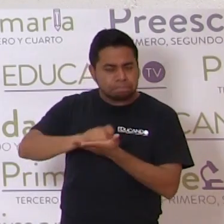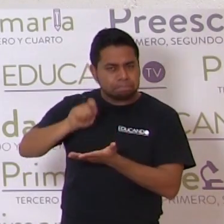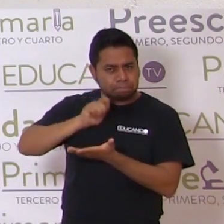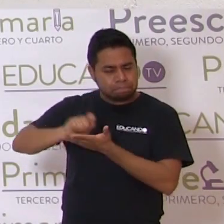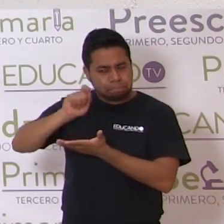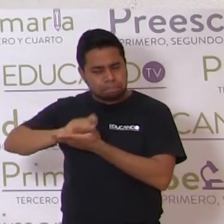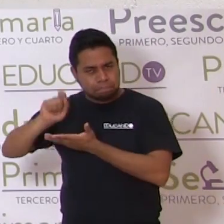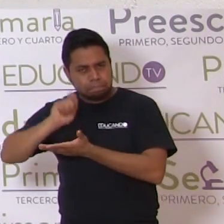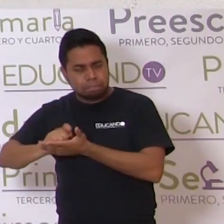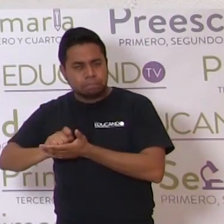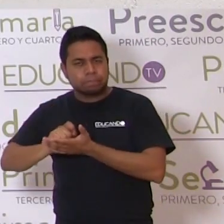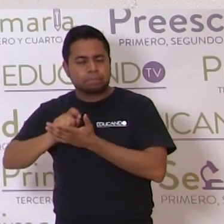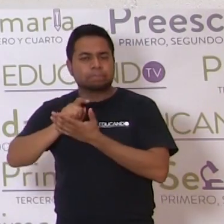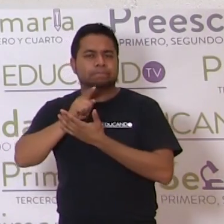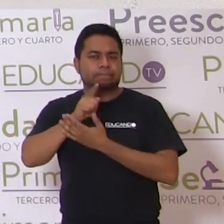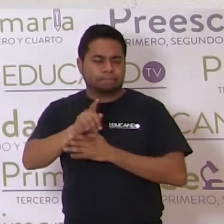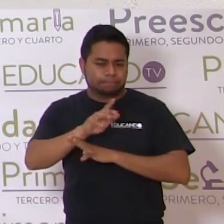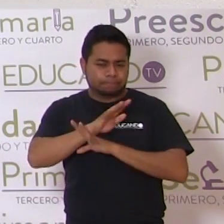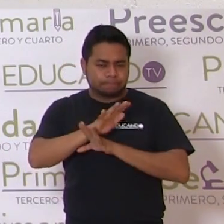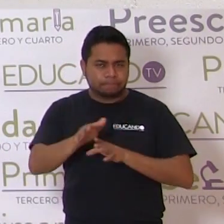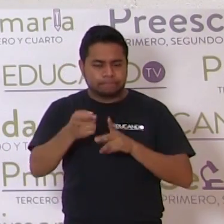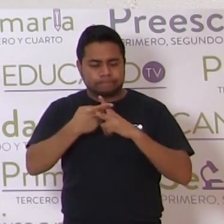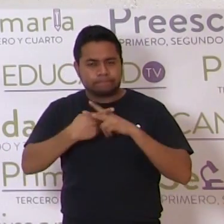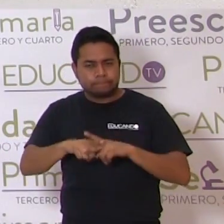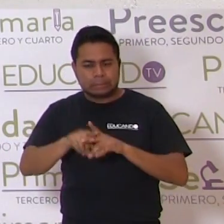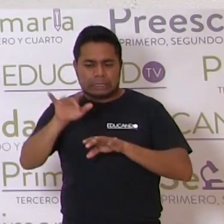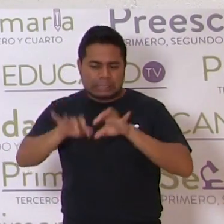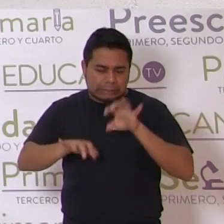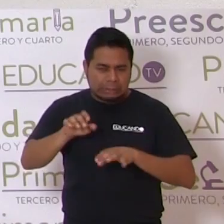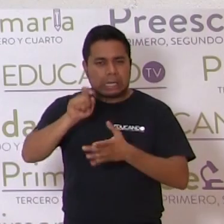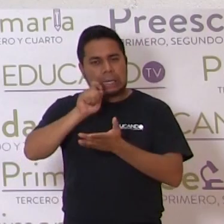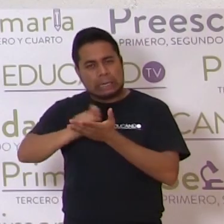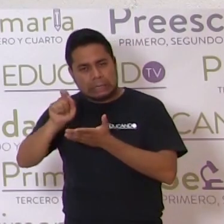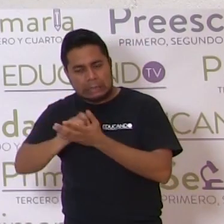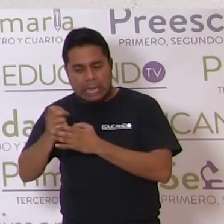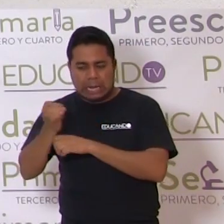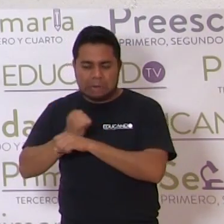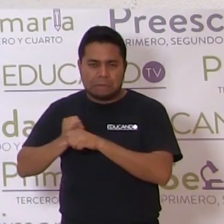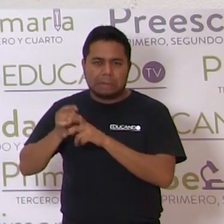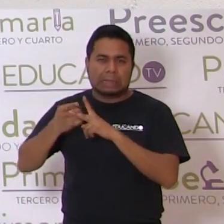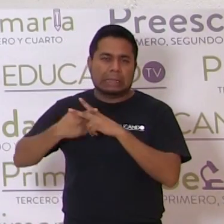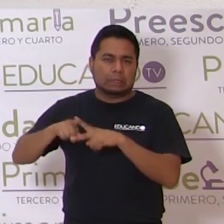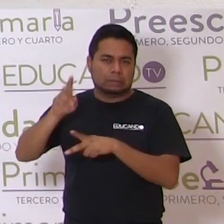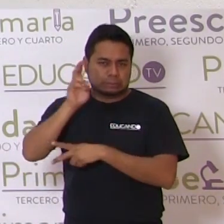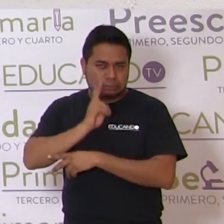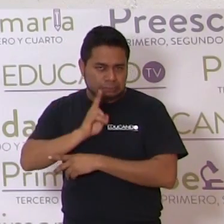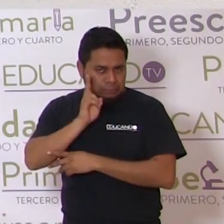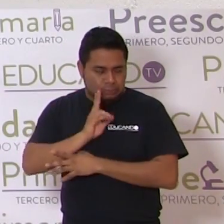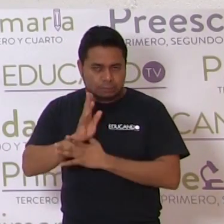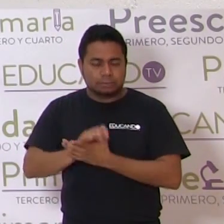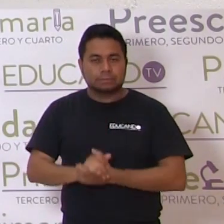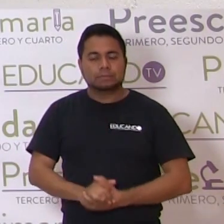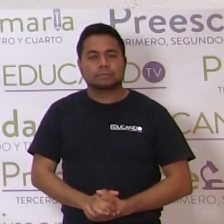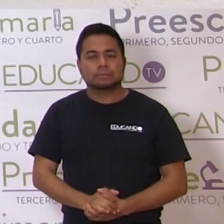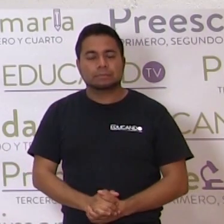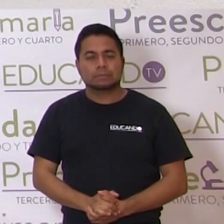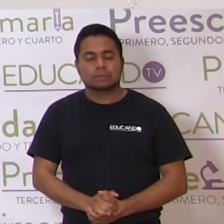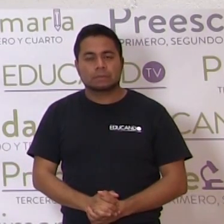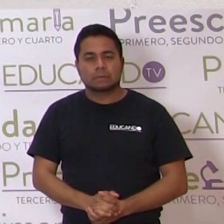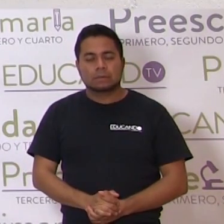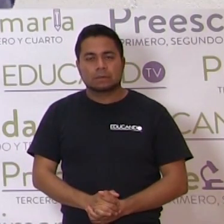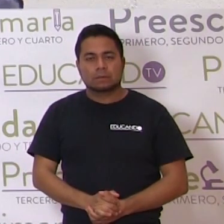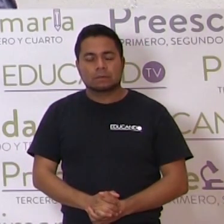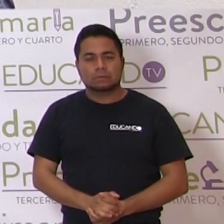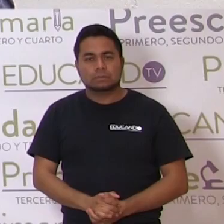a empezar a escribir nuestro informe científico. Pues bien, creo